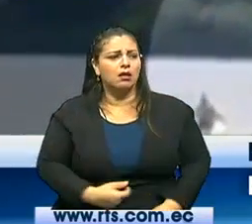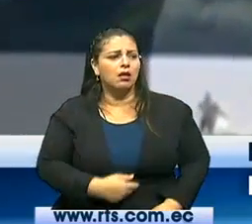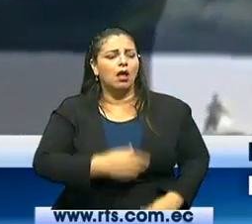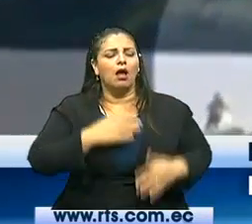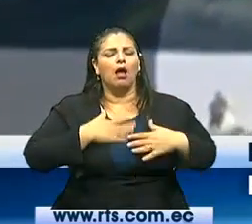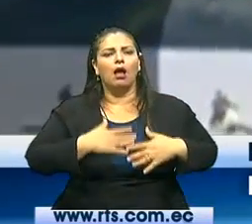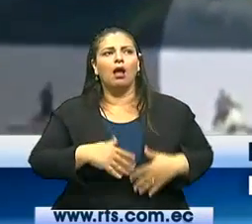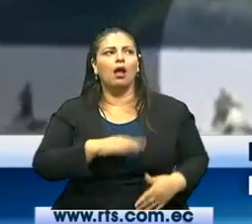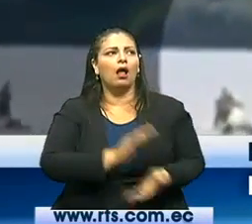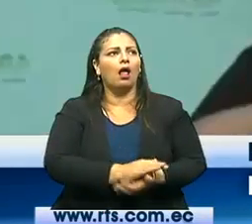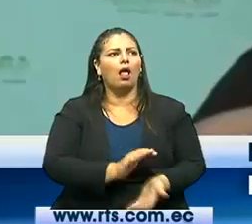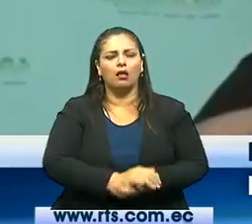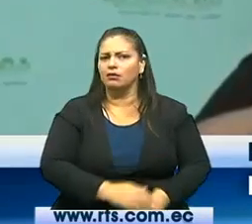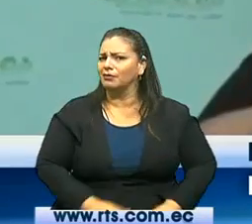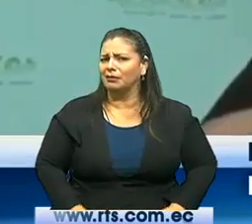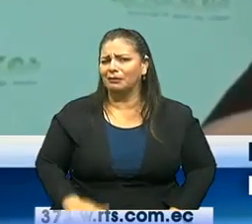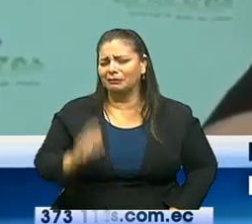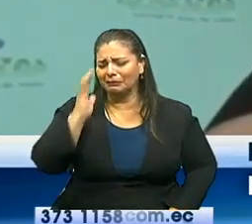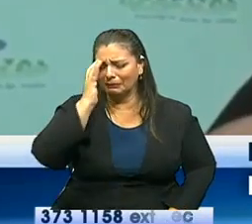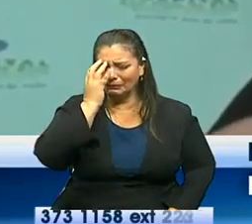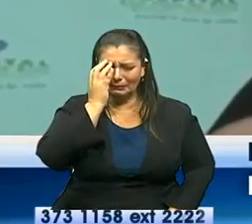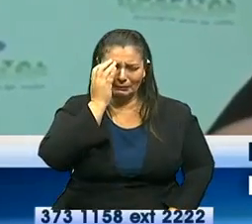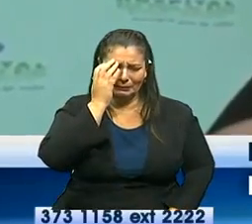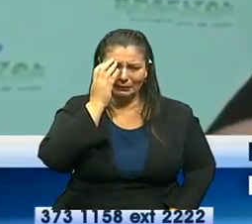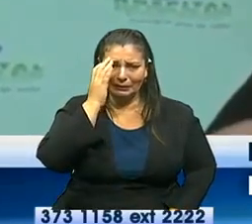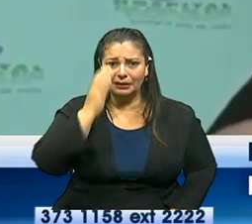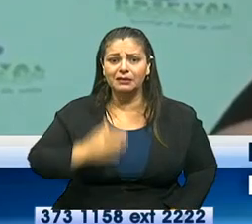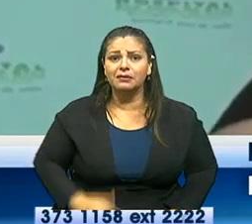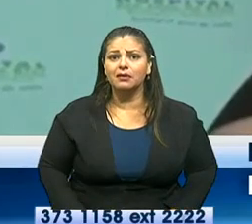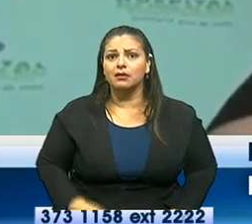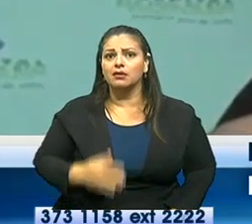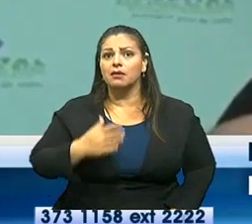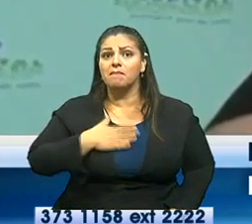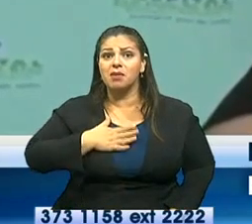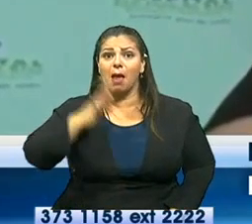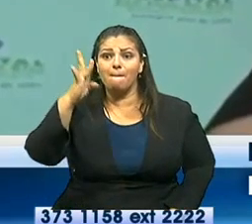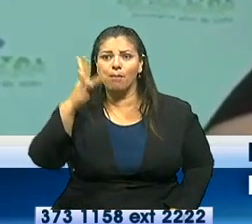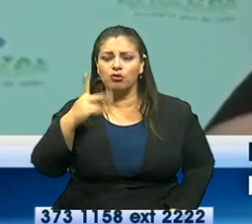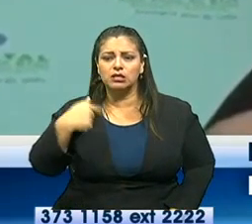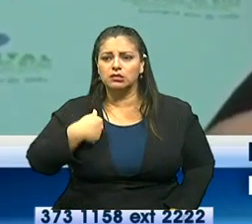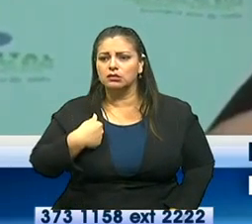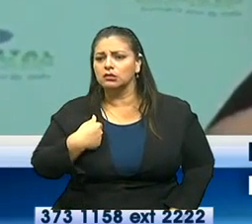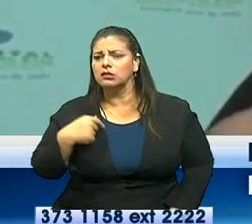cara con la muerte. No sé cómo fue que yo cogí pues a mi pareja del cabello y empecé a nadar